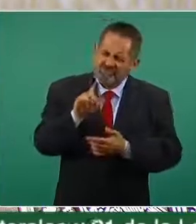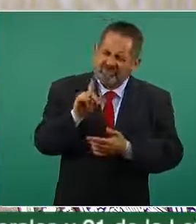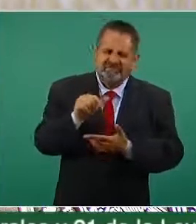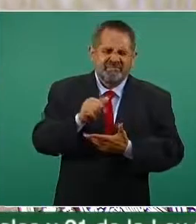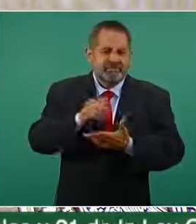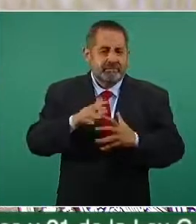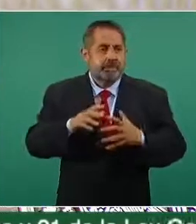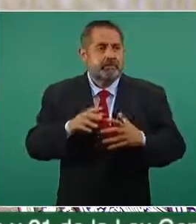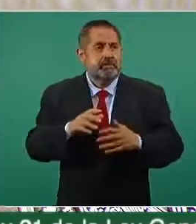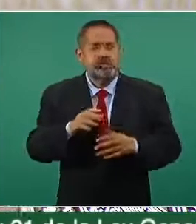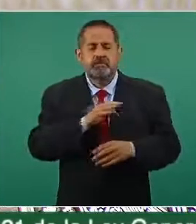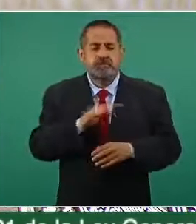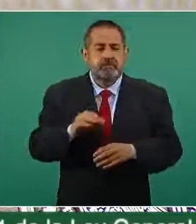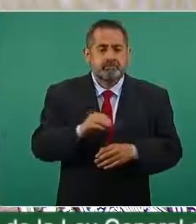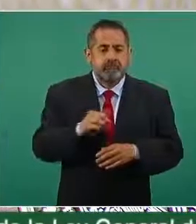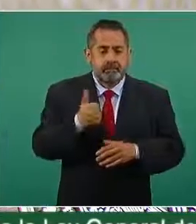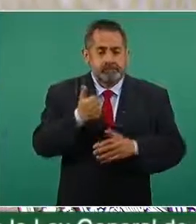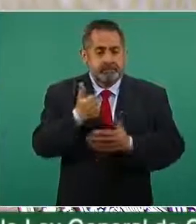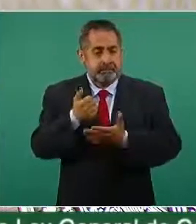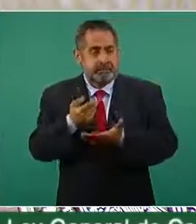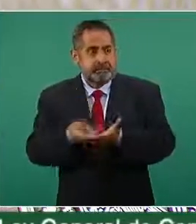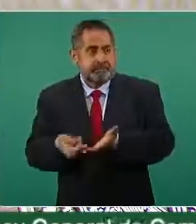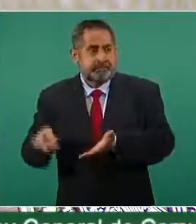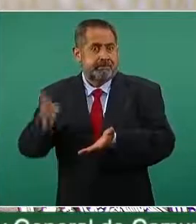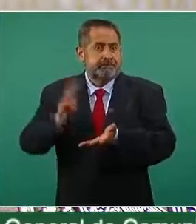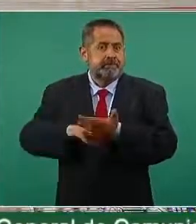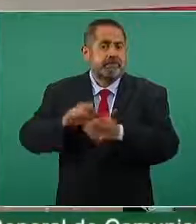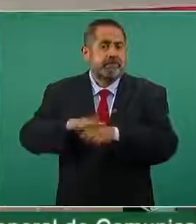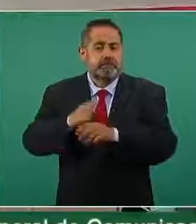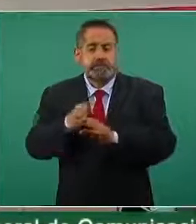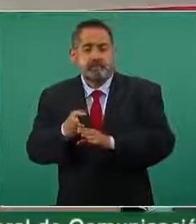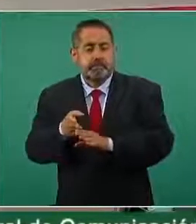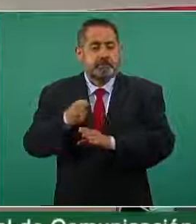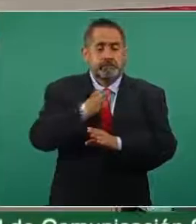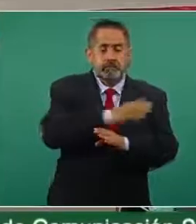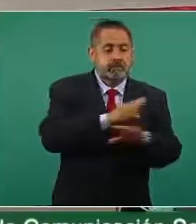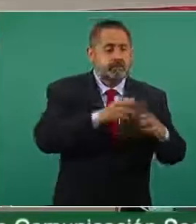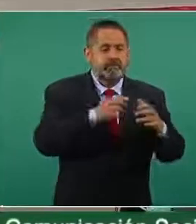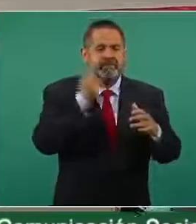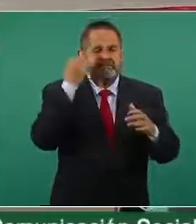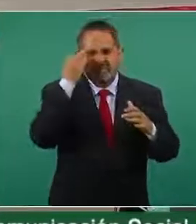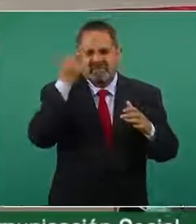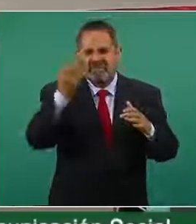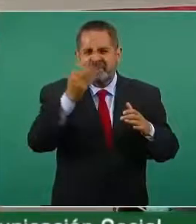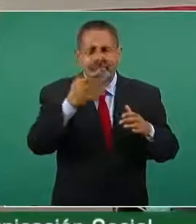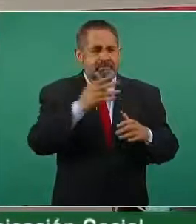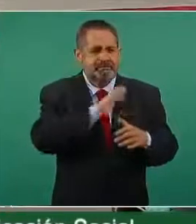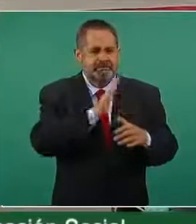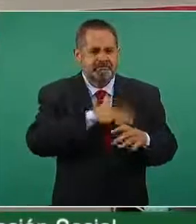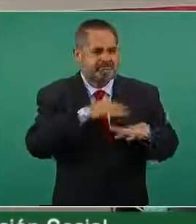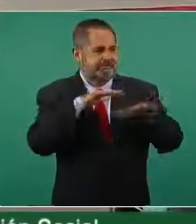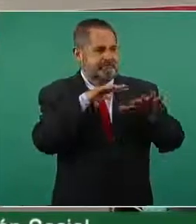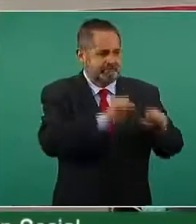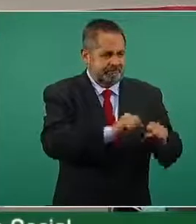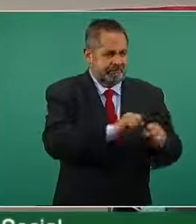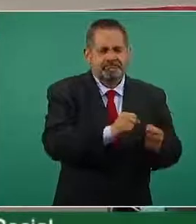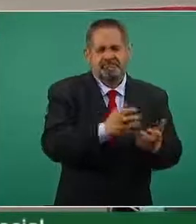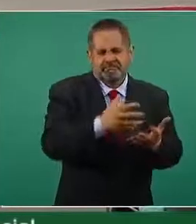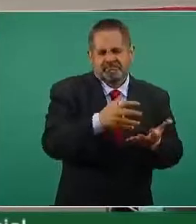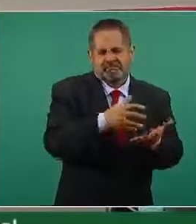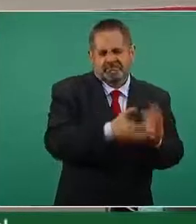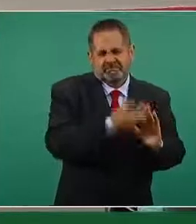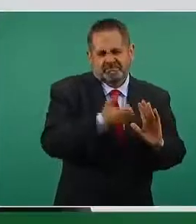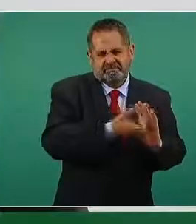a casi 6 veces más a lo que se extrajo en la época de la colonia y conquista, en los